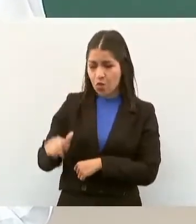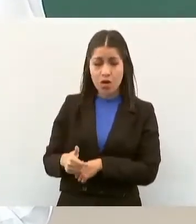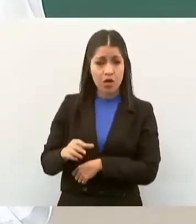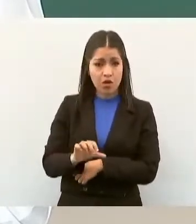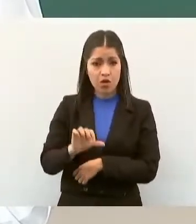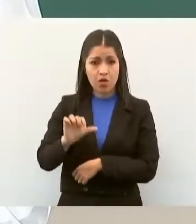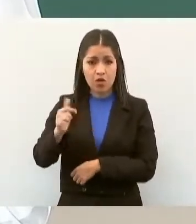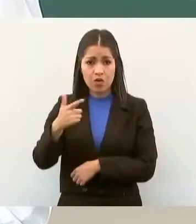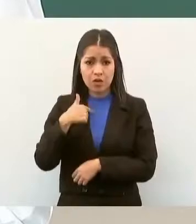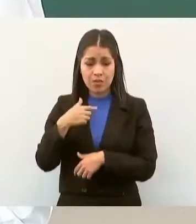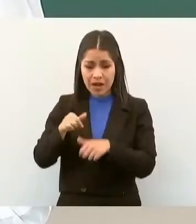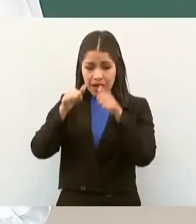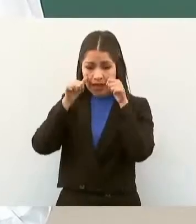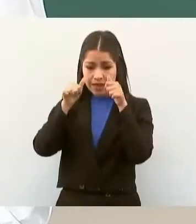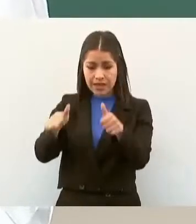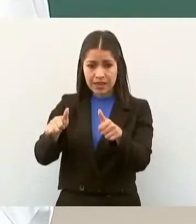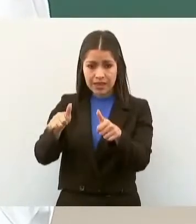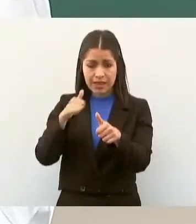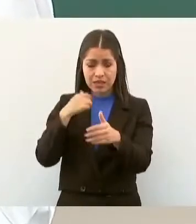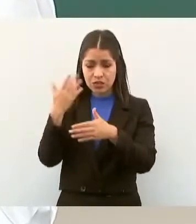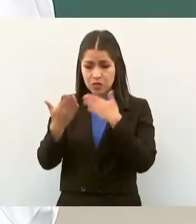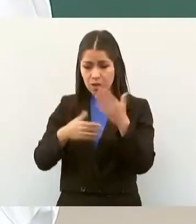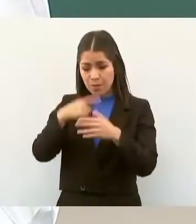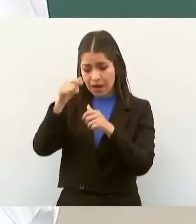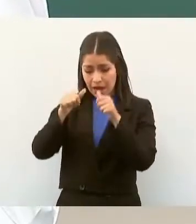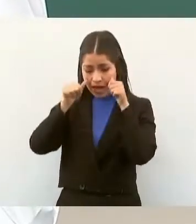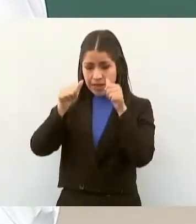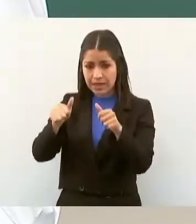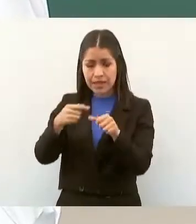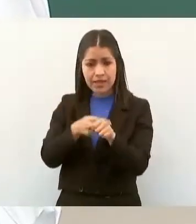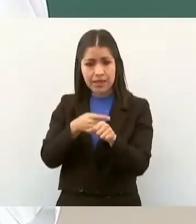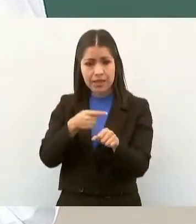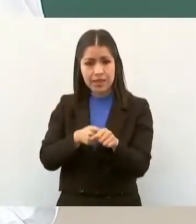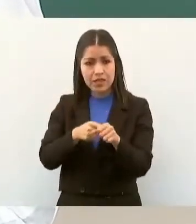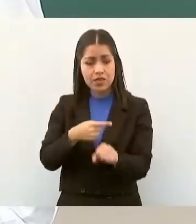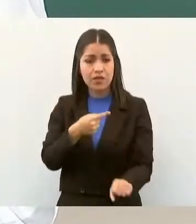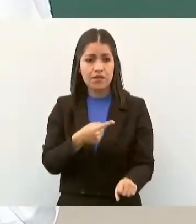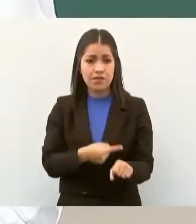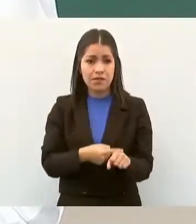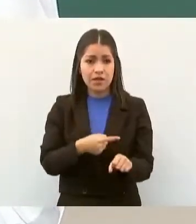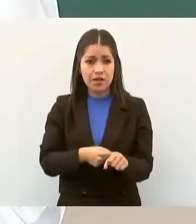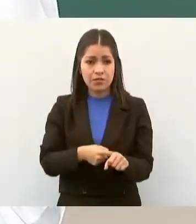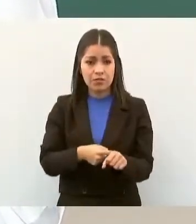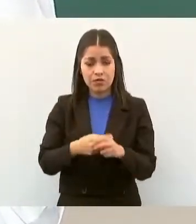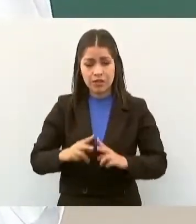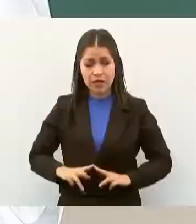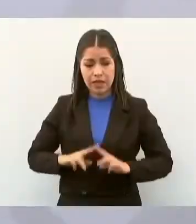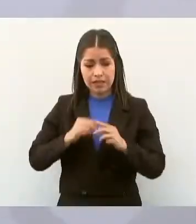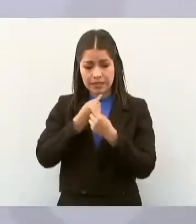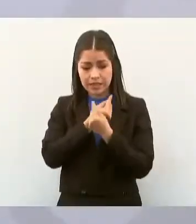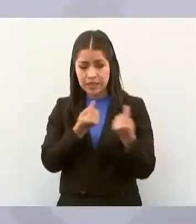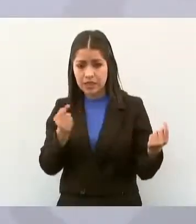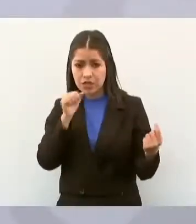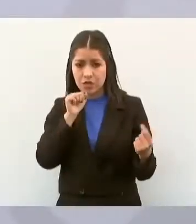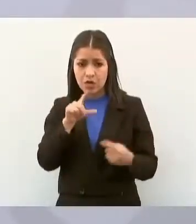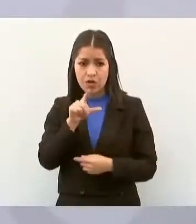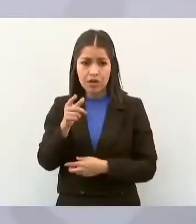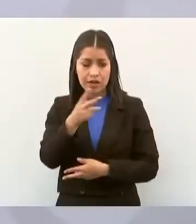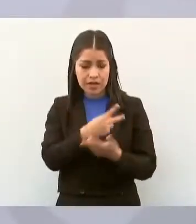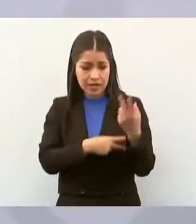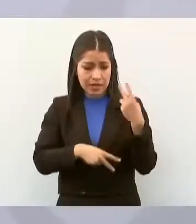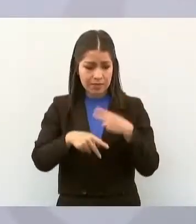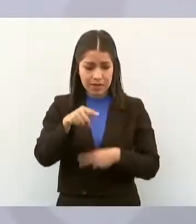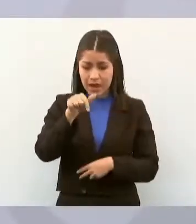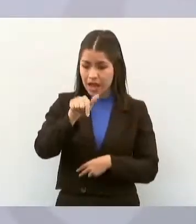de oncología pediátrica en el Hospital Infantil de México, regresando a mi tierra como oncóloga